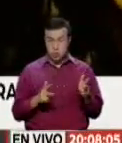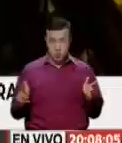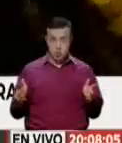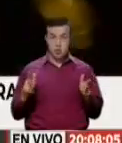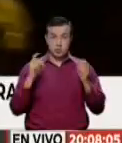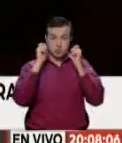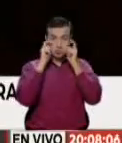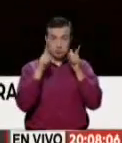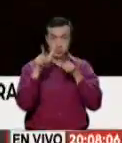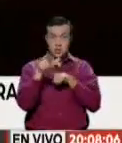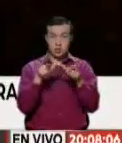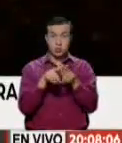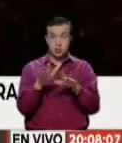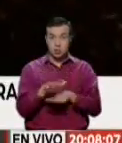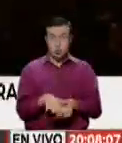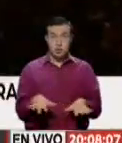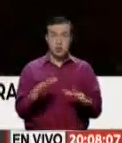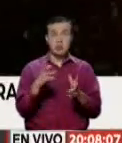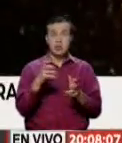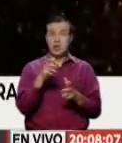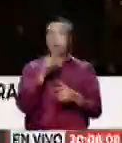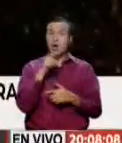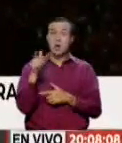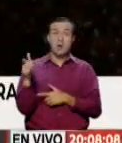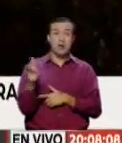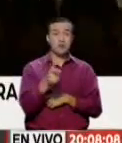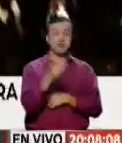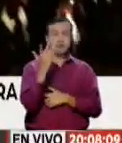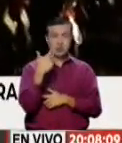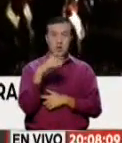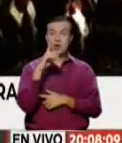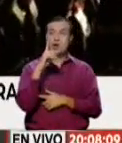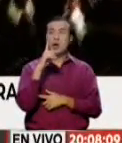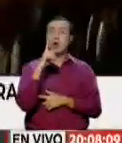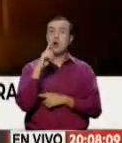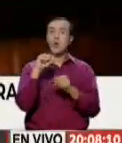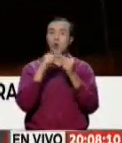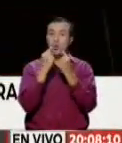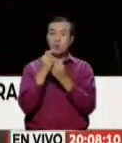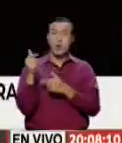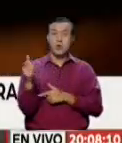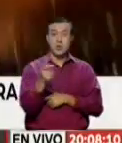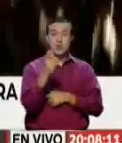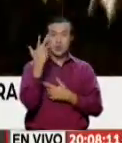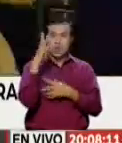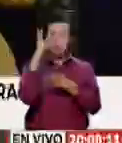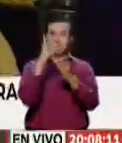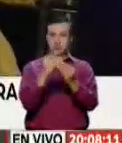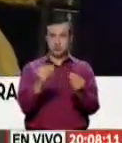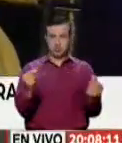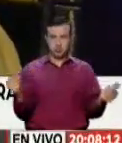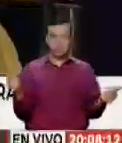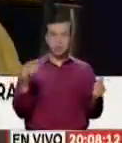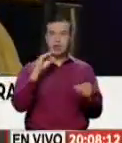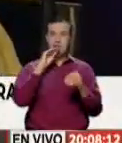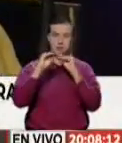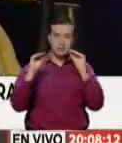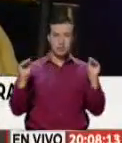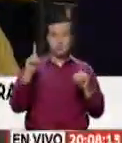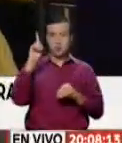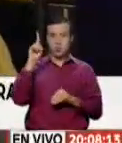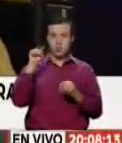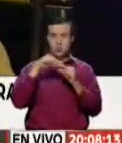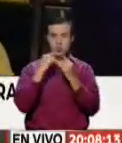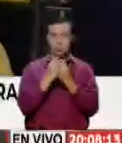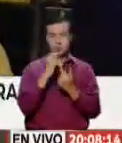se encontraban en el destacamento trataron de apagar el fuego hasta que llegaron los bomberos para controlar por completo la situación. Fuimos alertados por un miembro de la